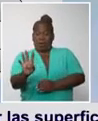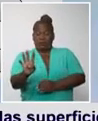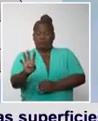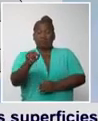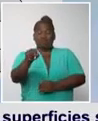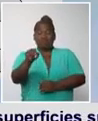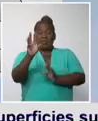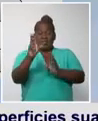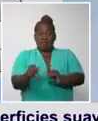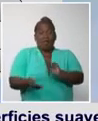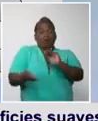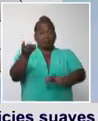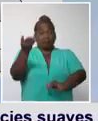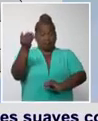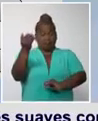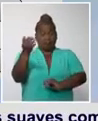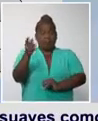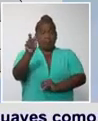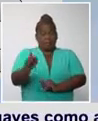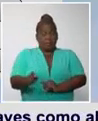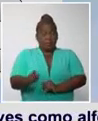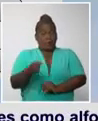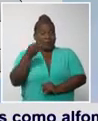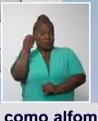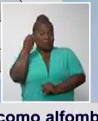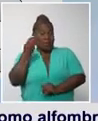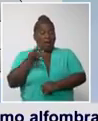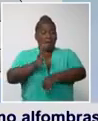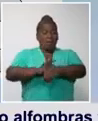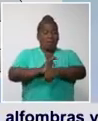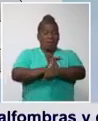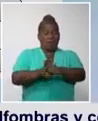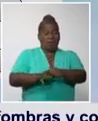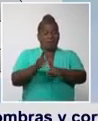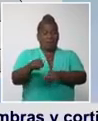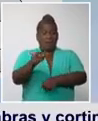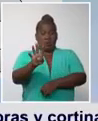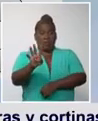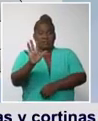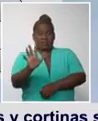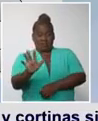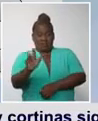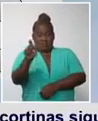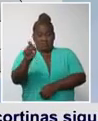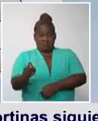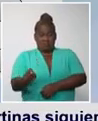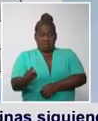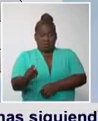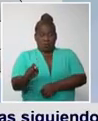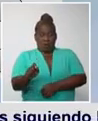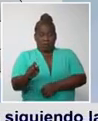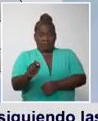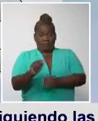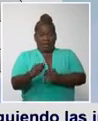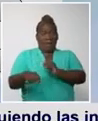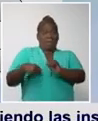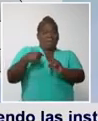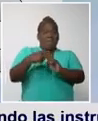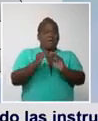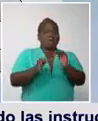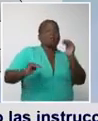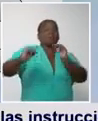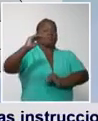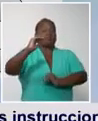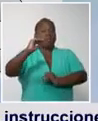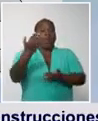comportamiento de la enfermedad. Incluso 45 personas más que las que se habían diagnosticado el día